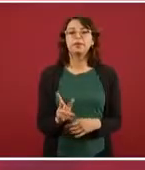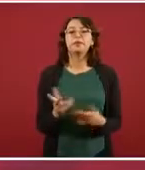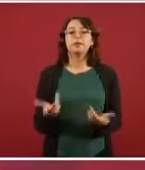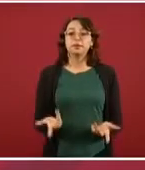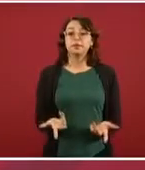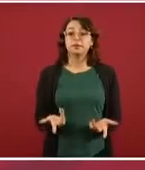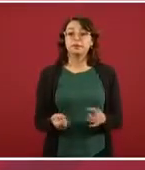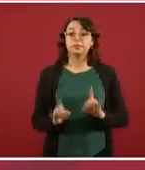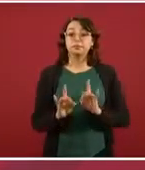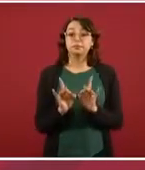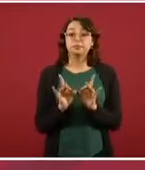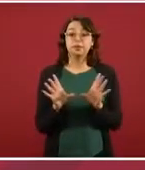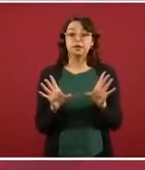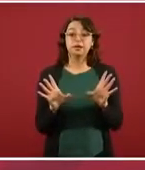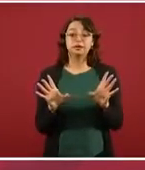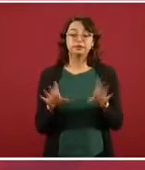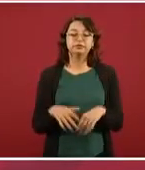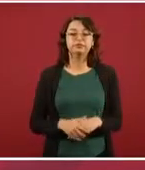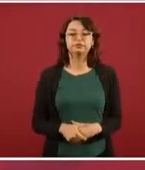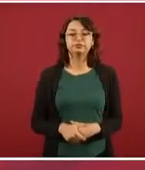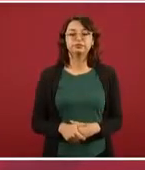son prácticas